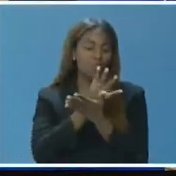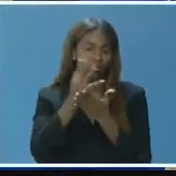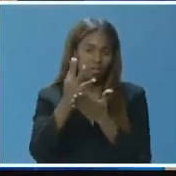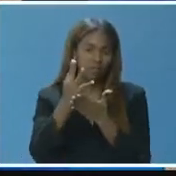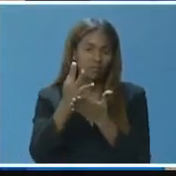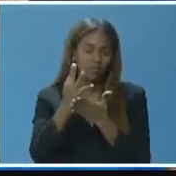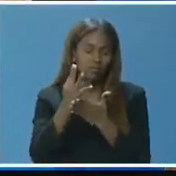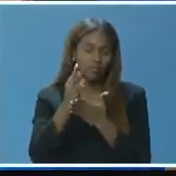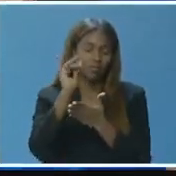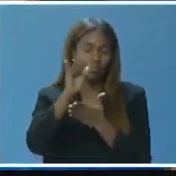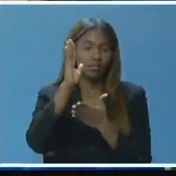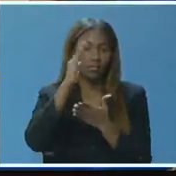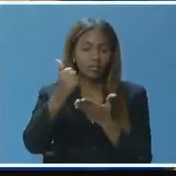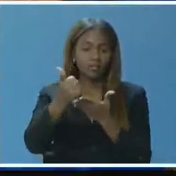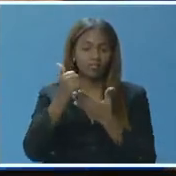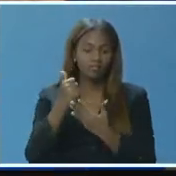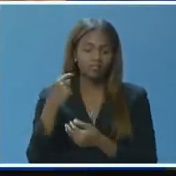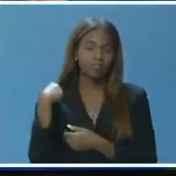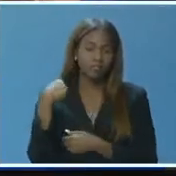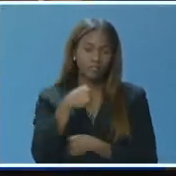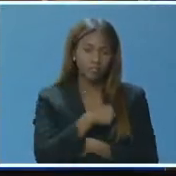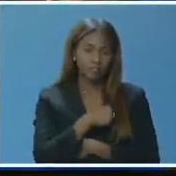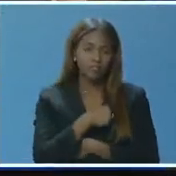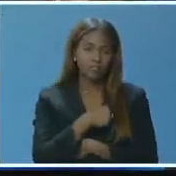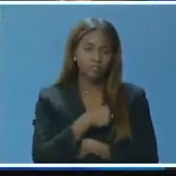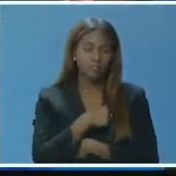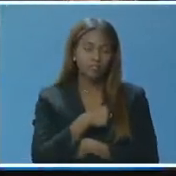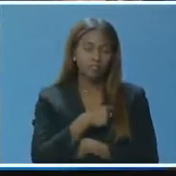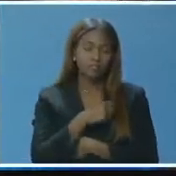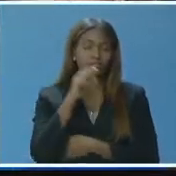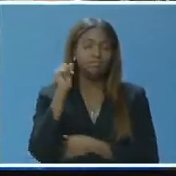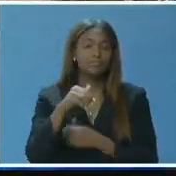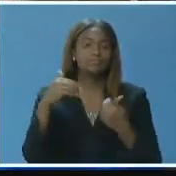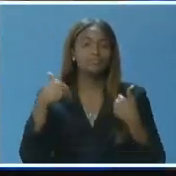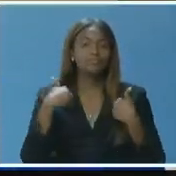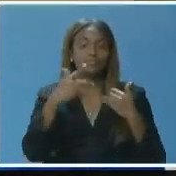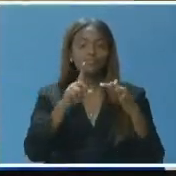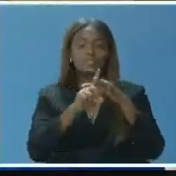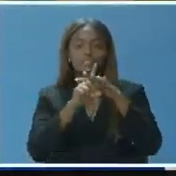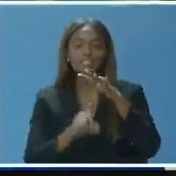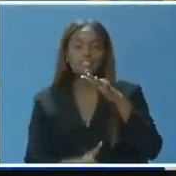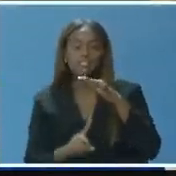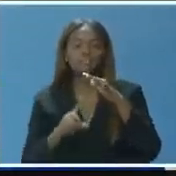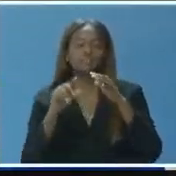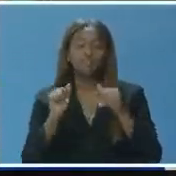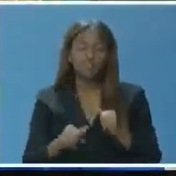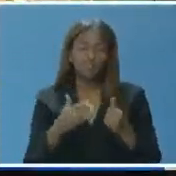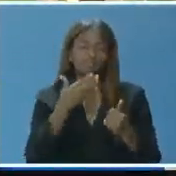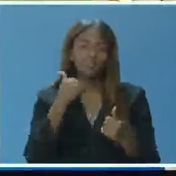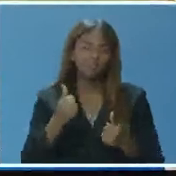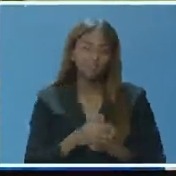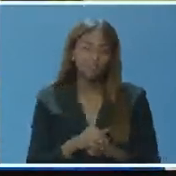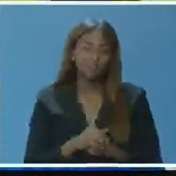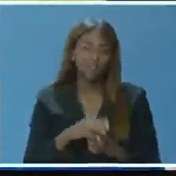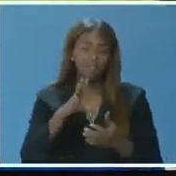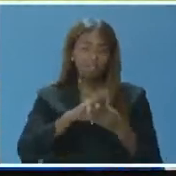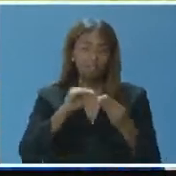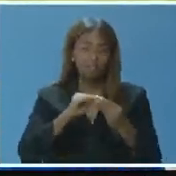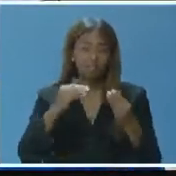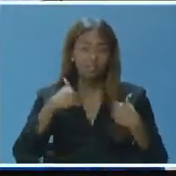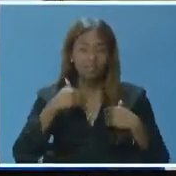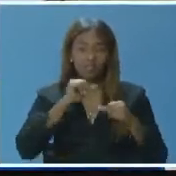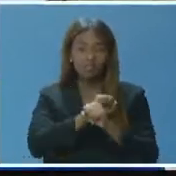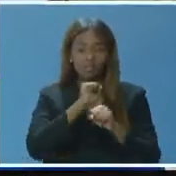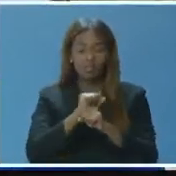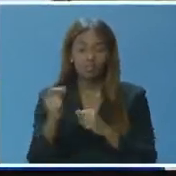semanas, y eso nos permitirá atacar esas lagunas. Resaltó que se distribuyeron con tiempo